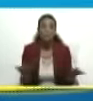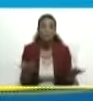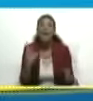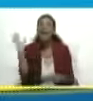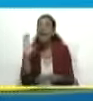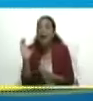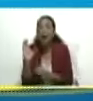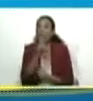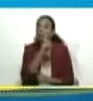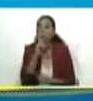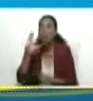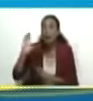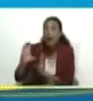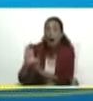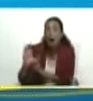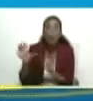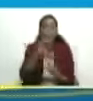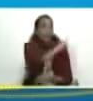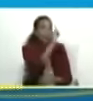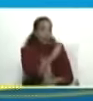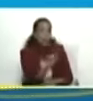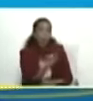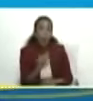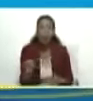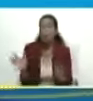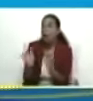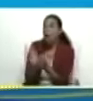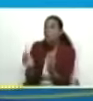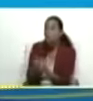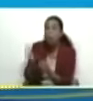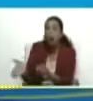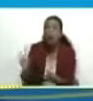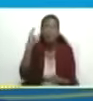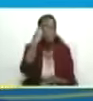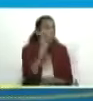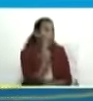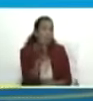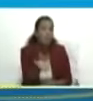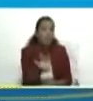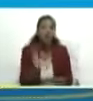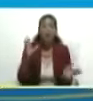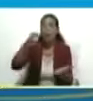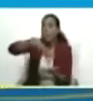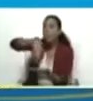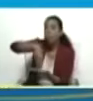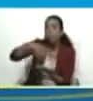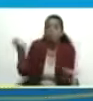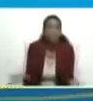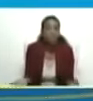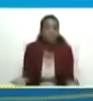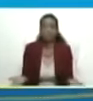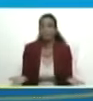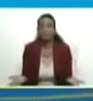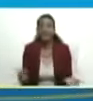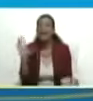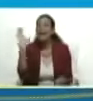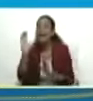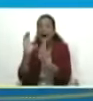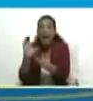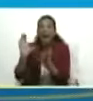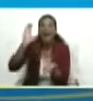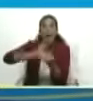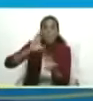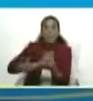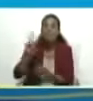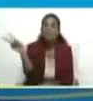Caracas tiene nombre, como tiene el Zulia, como tiene Anzoátegui, como tiene Bolívar, como tiene Monagas. Caracas es la capital